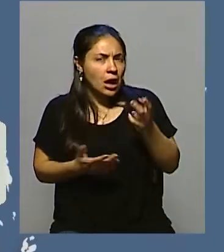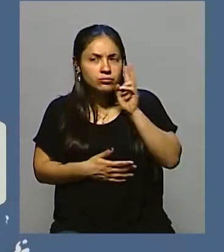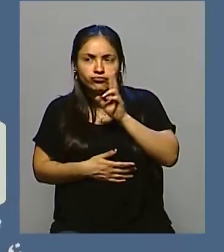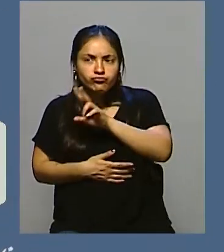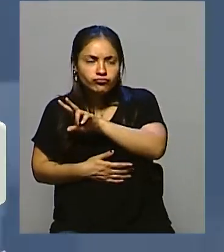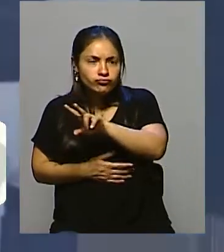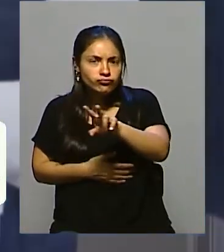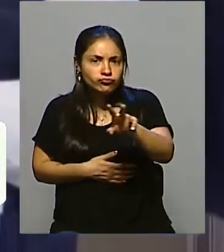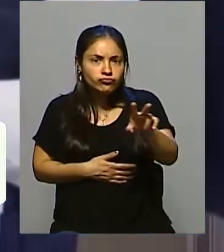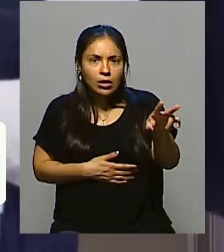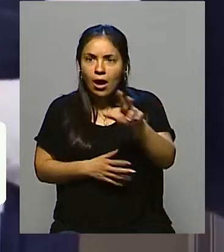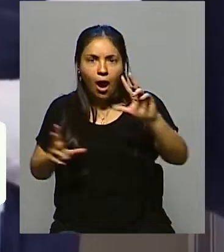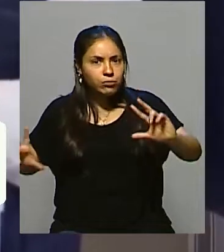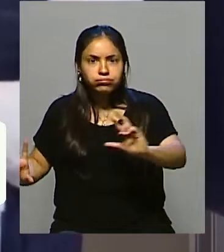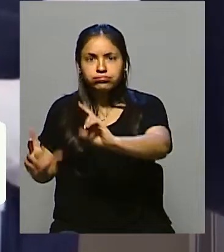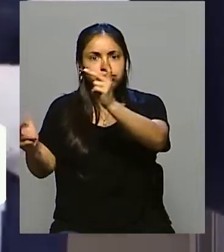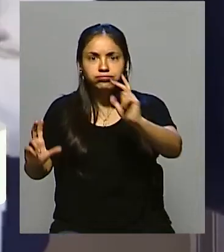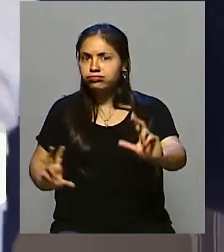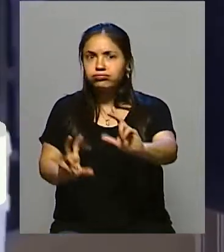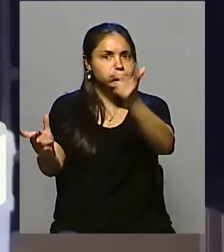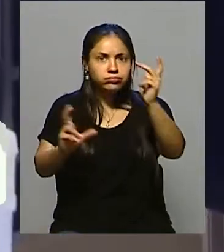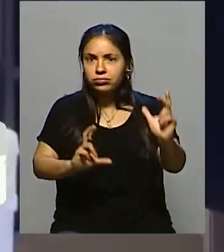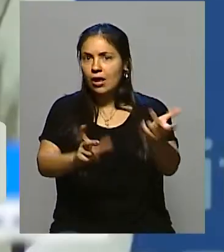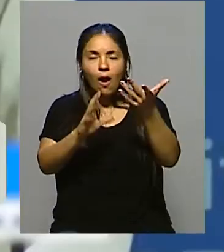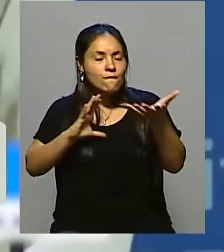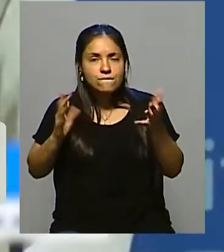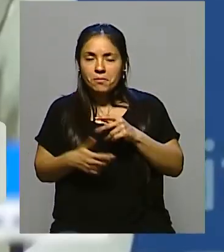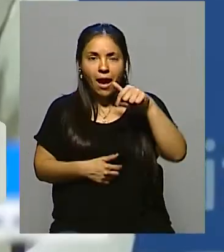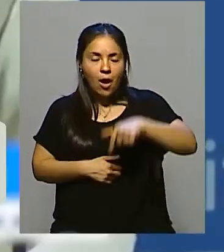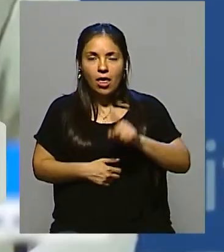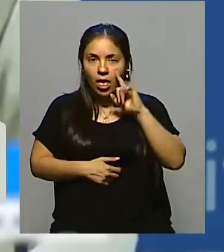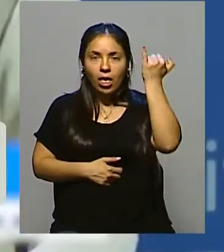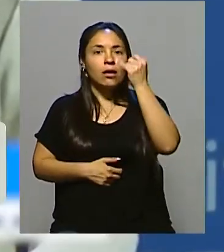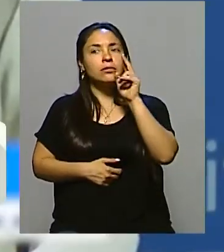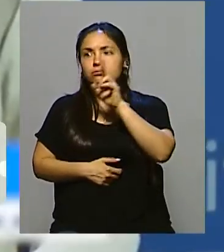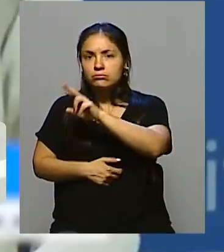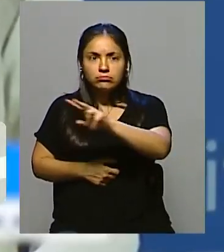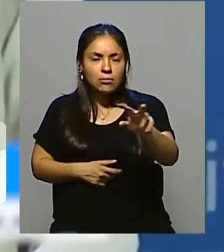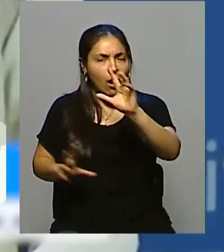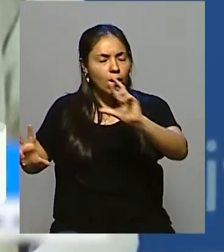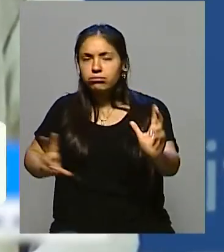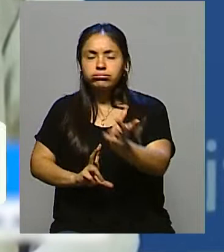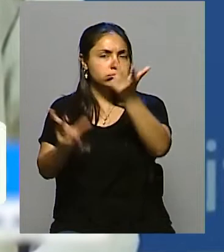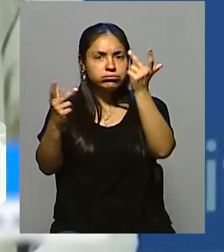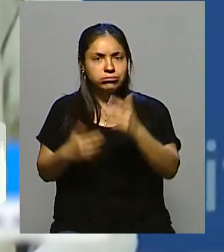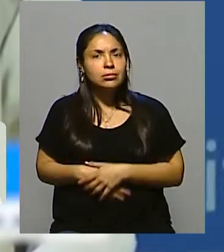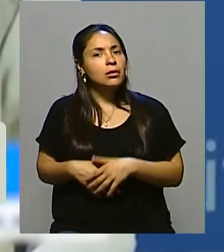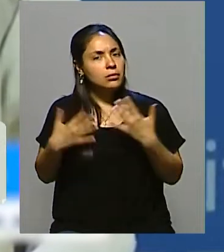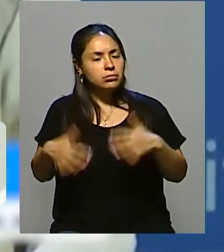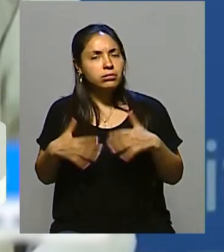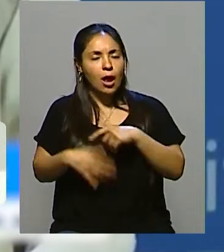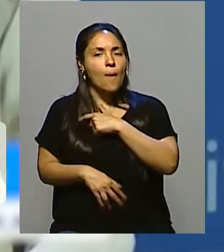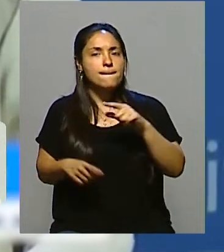la gente enojada de forma impresionante en contra de